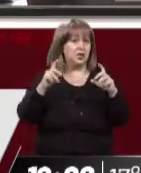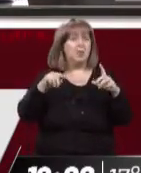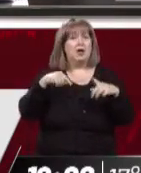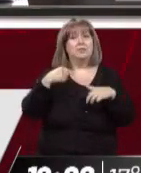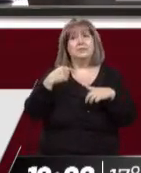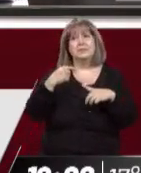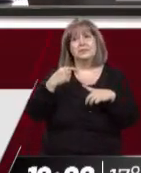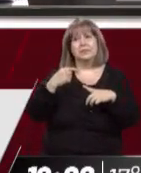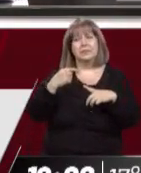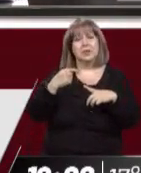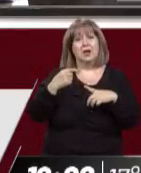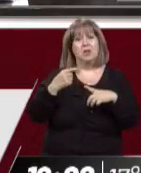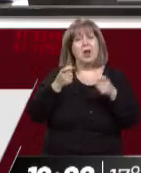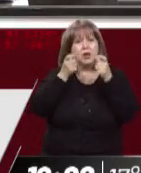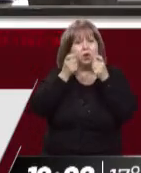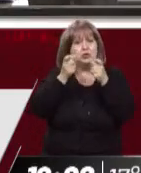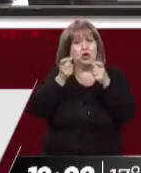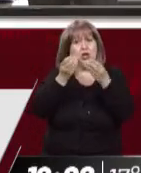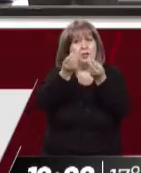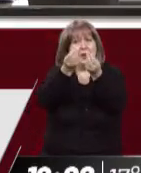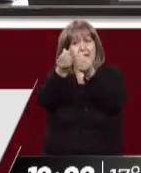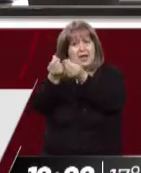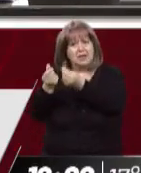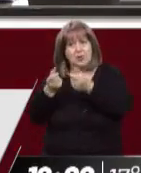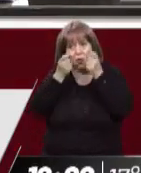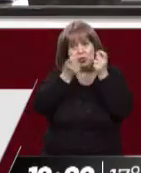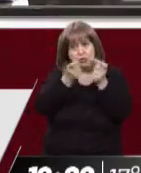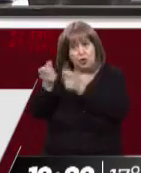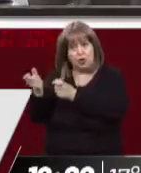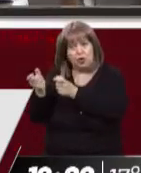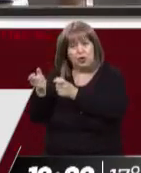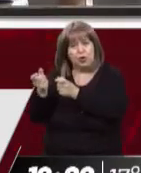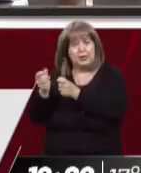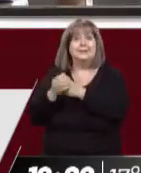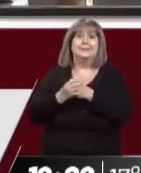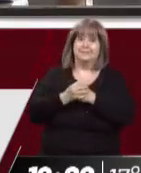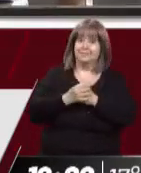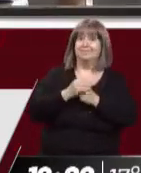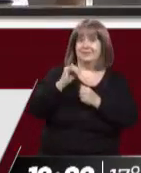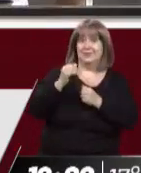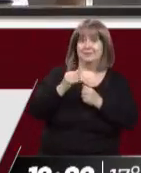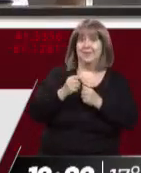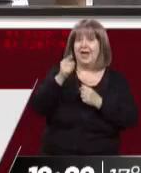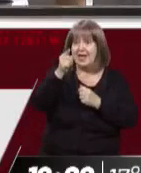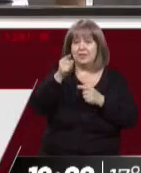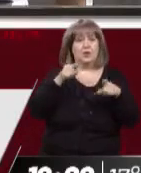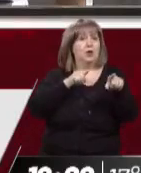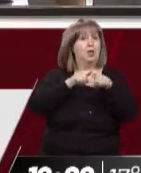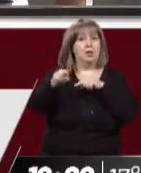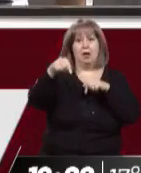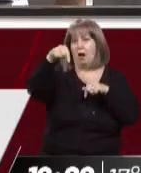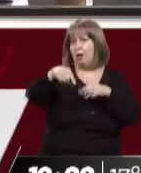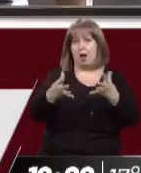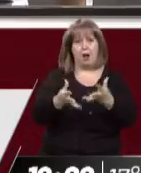días, que es el gran control de precios que prepara el gobierno, ¿no? Bueno, es que allí hay parte de la agenda inmediata,